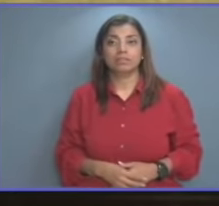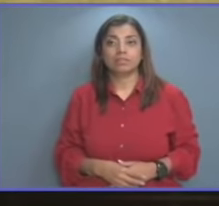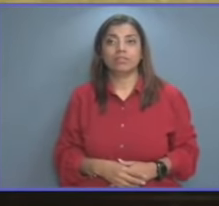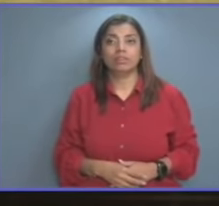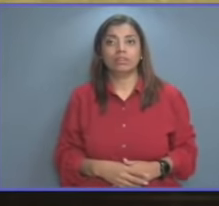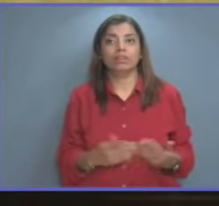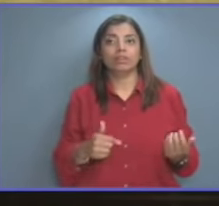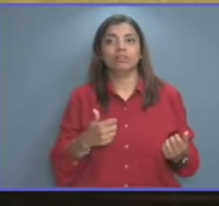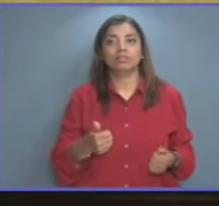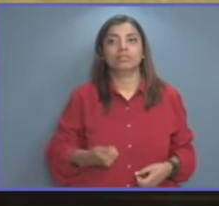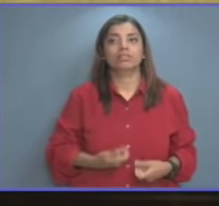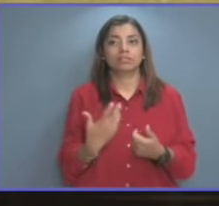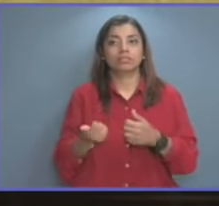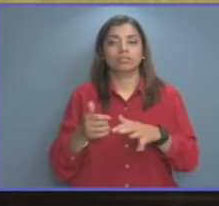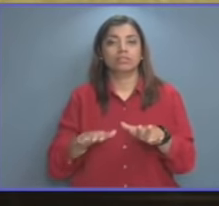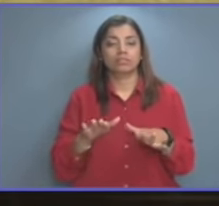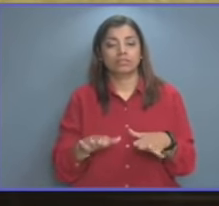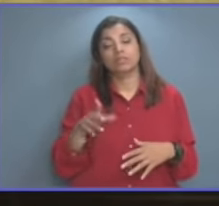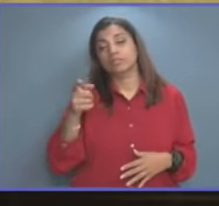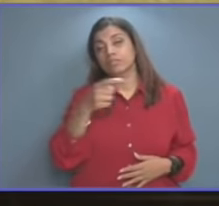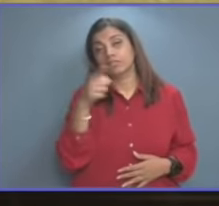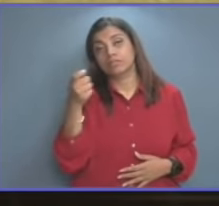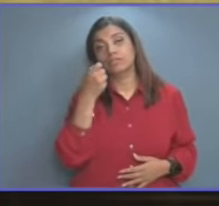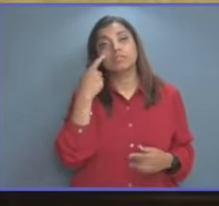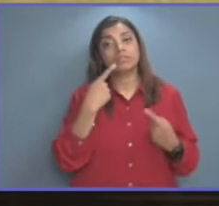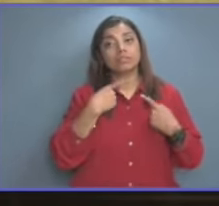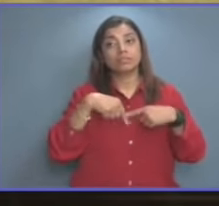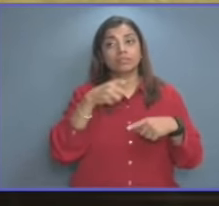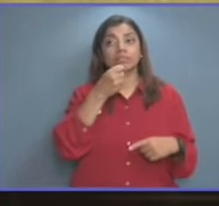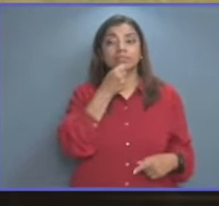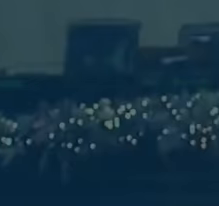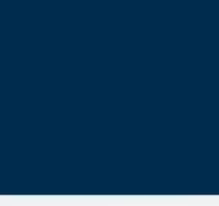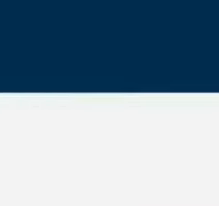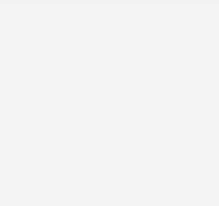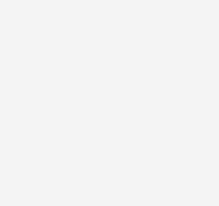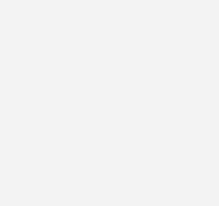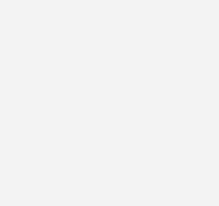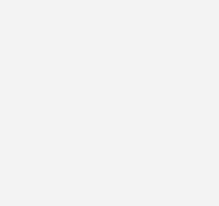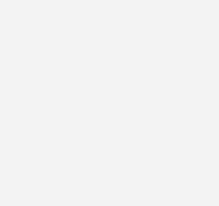muchas gracias por tu informe roberto continuamos con más información